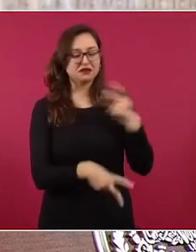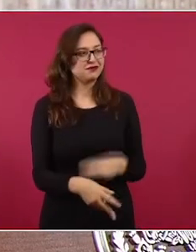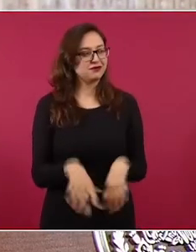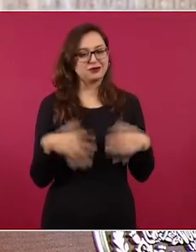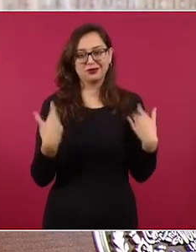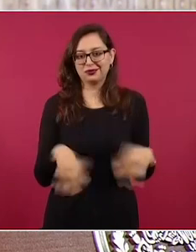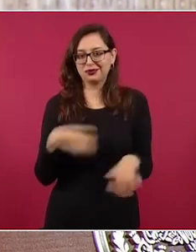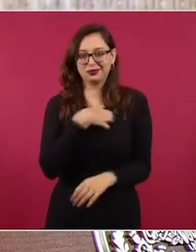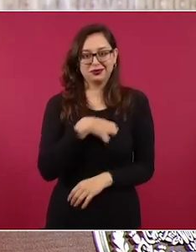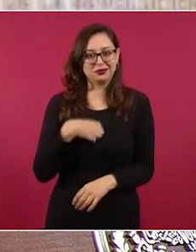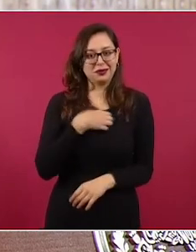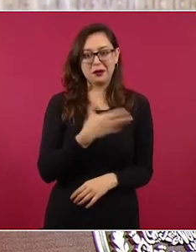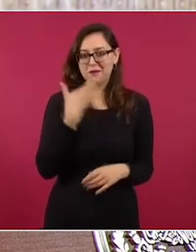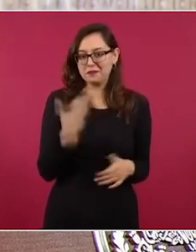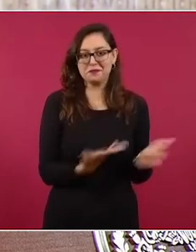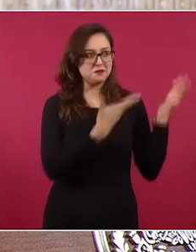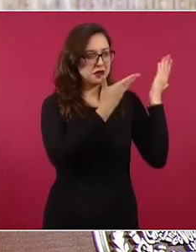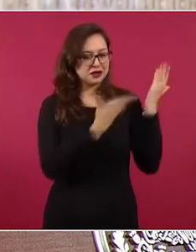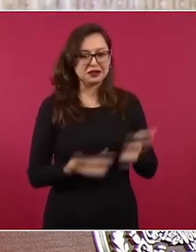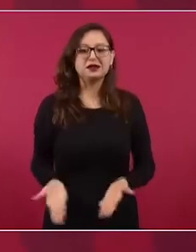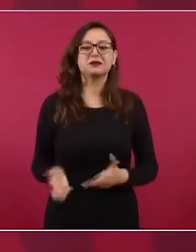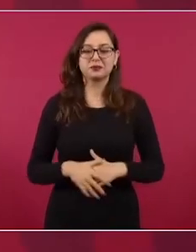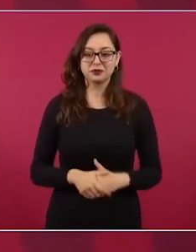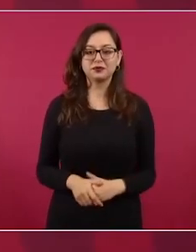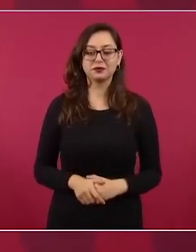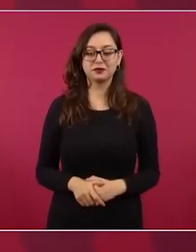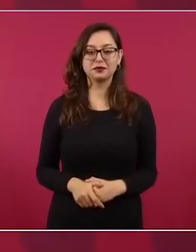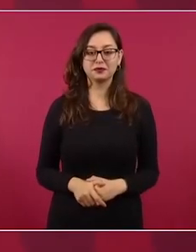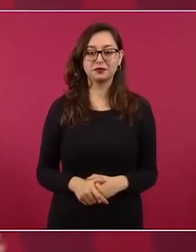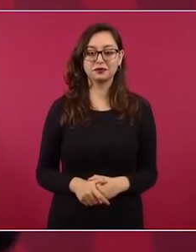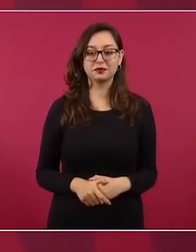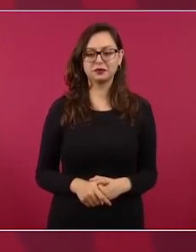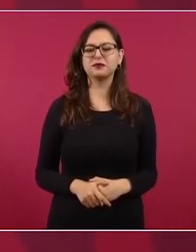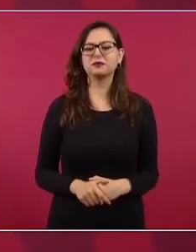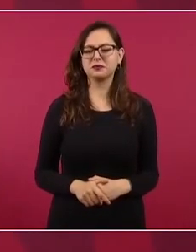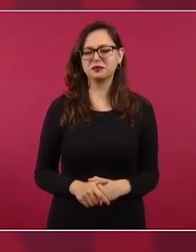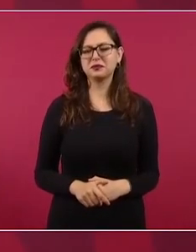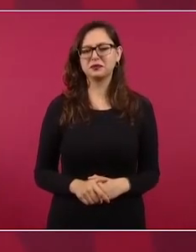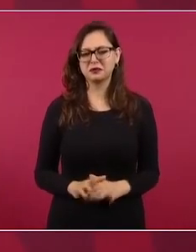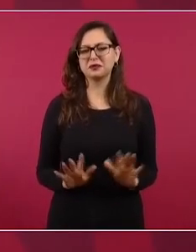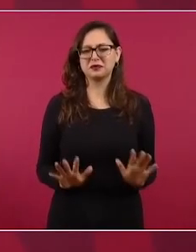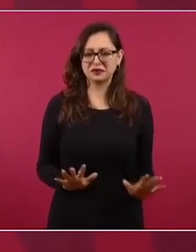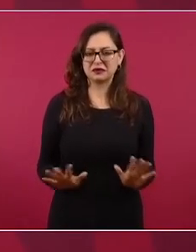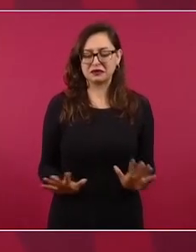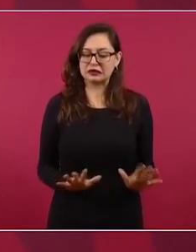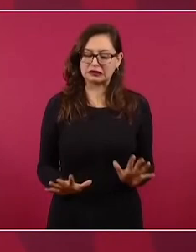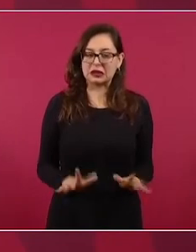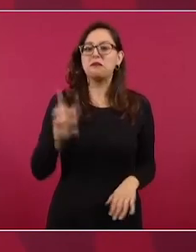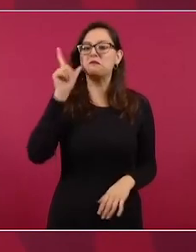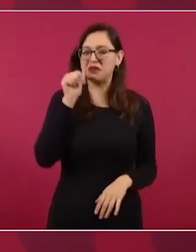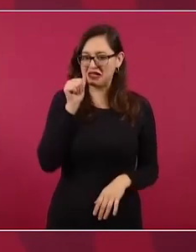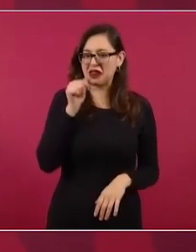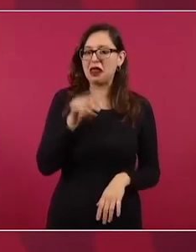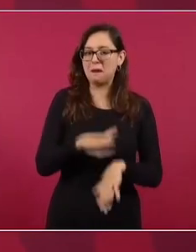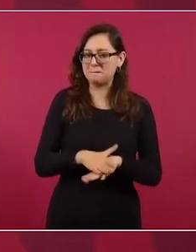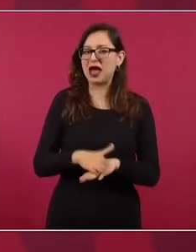bienvenidos, bien recibidos. Entonces mañana vamos a hablar más de